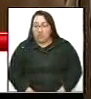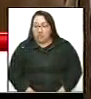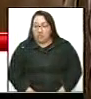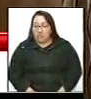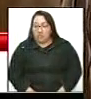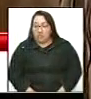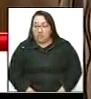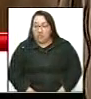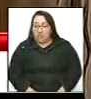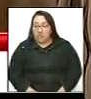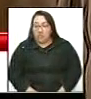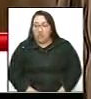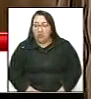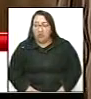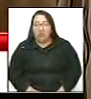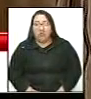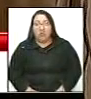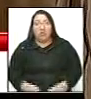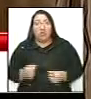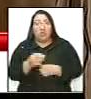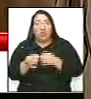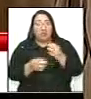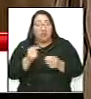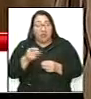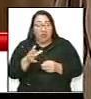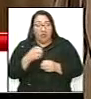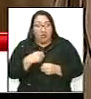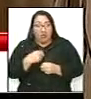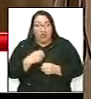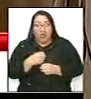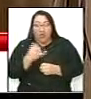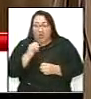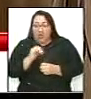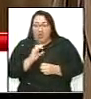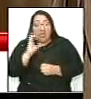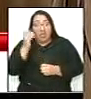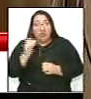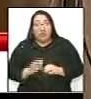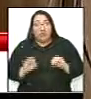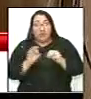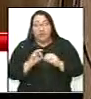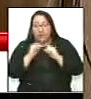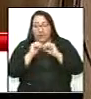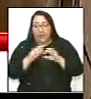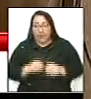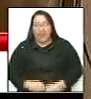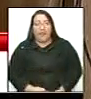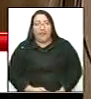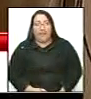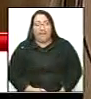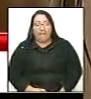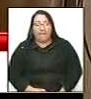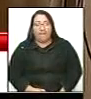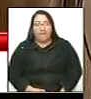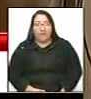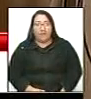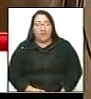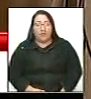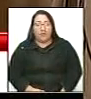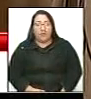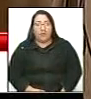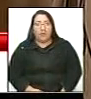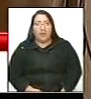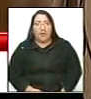si el congresista Velázquez ha planteado una explicación para poder tomar una decisión, yo creo que lo pertinente es que el secretario